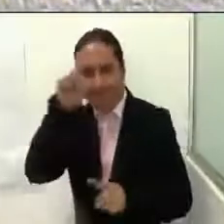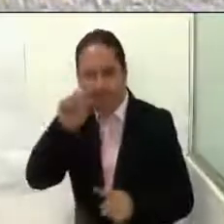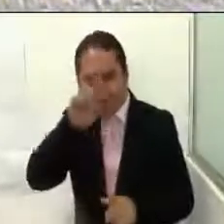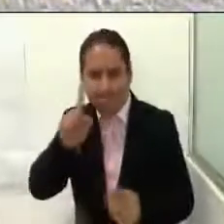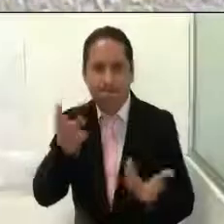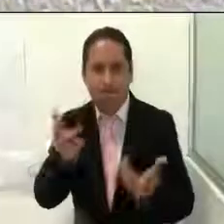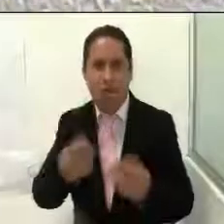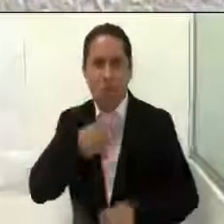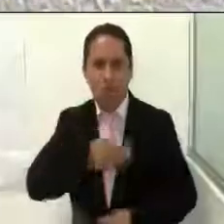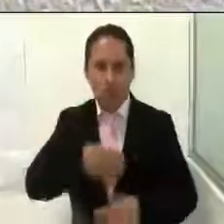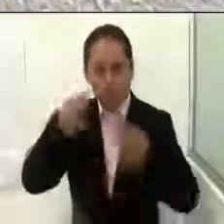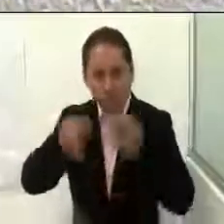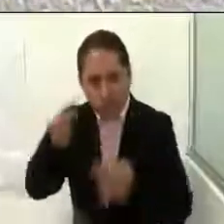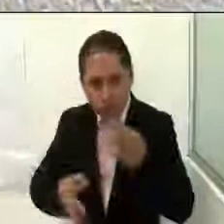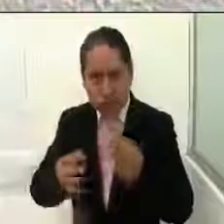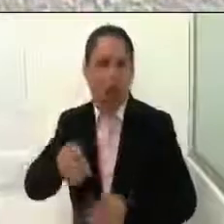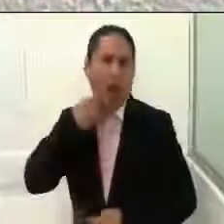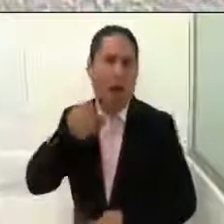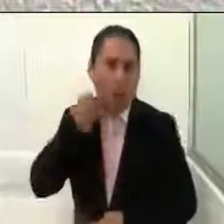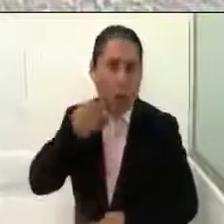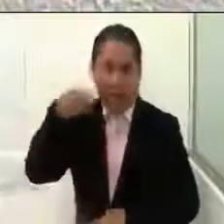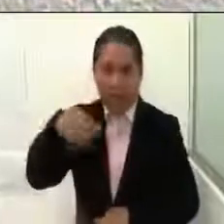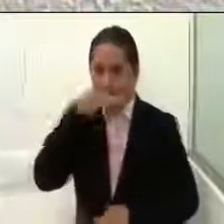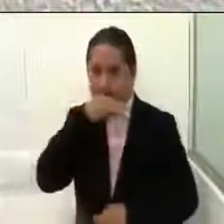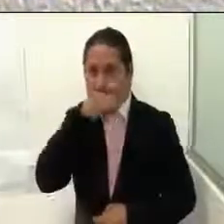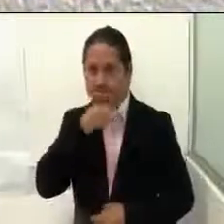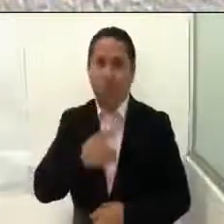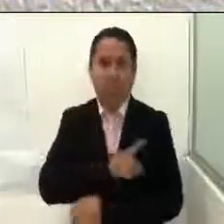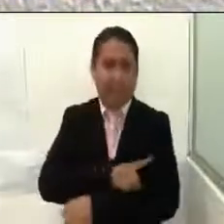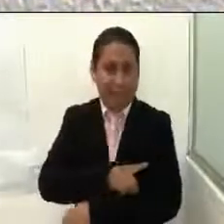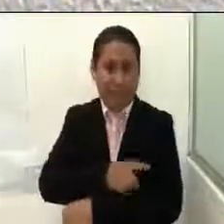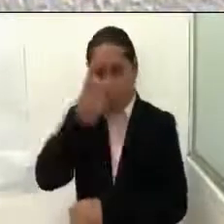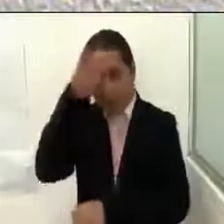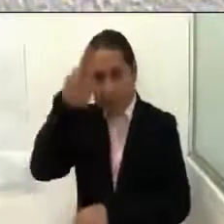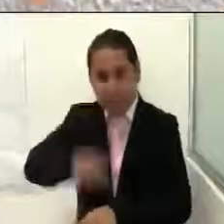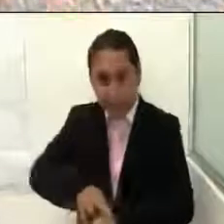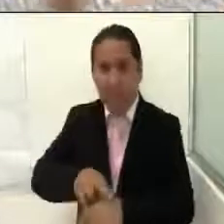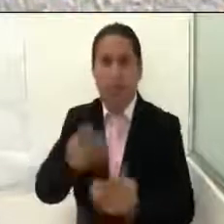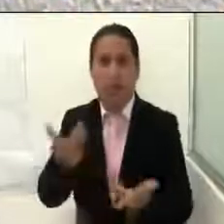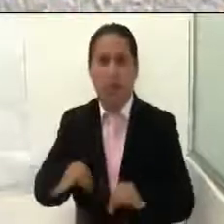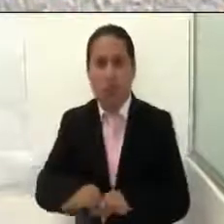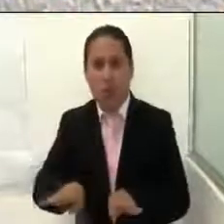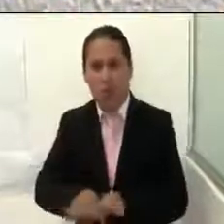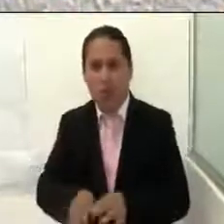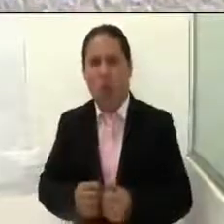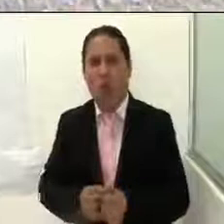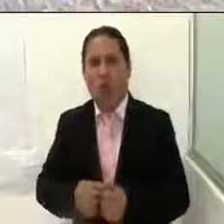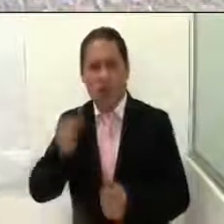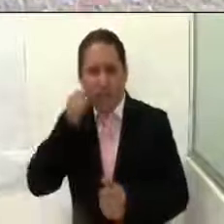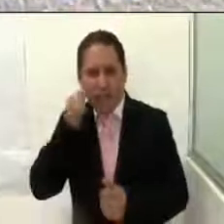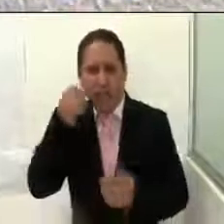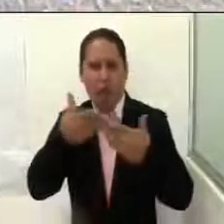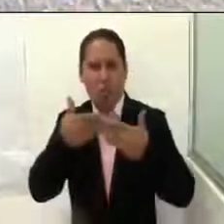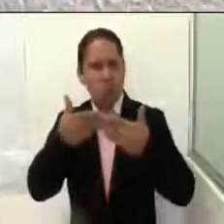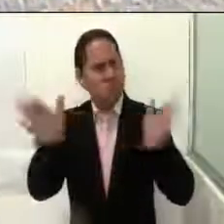atinadamente el abogado del pueblo esta dirección noble y que siempre has mostrado esa apertura en atendernos de